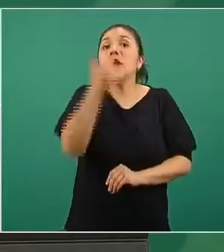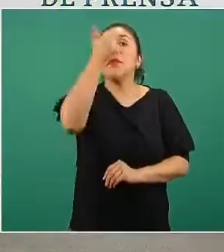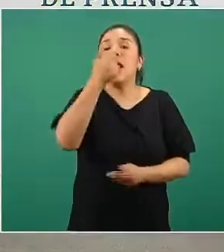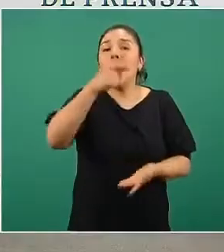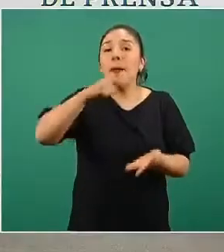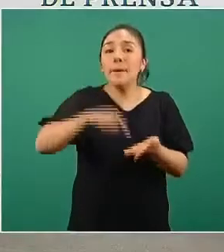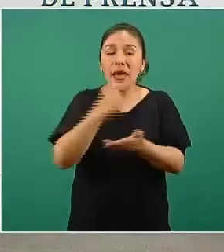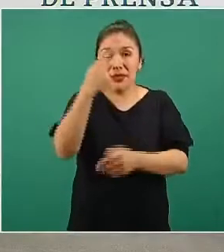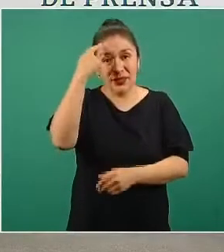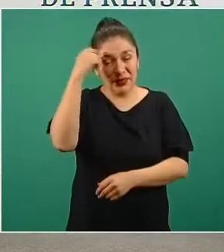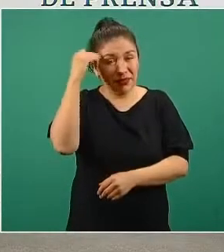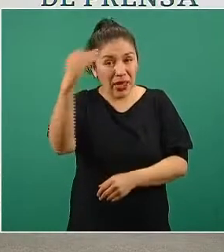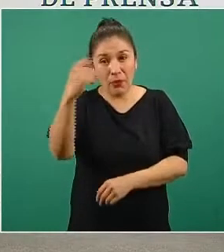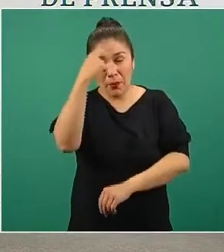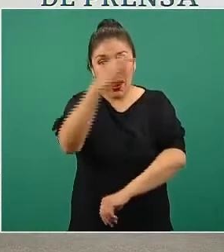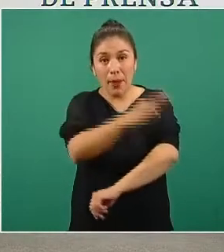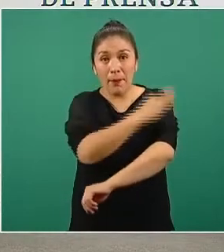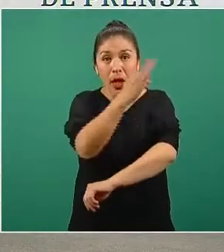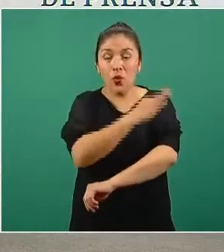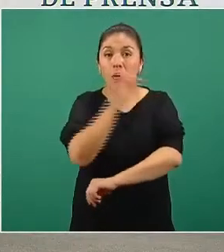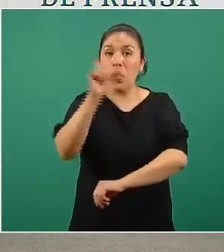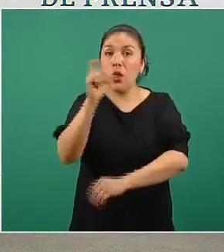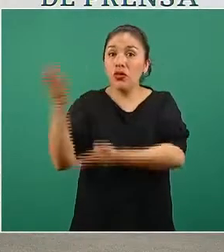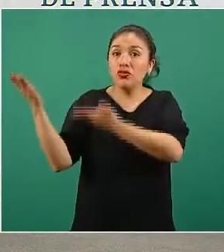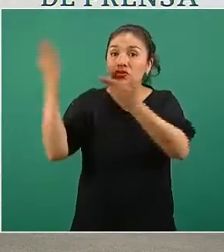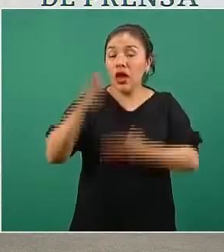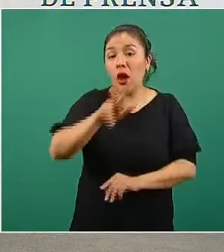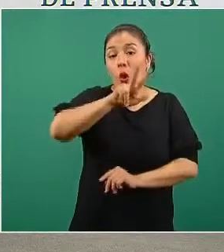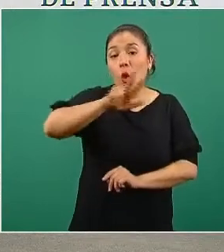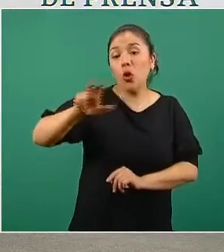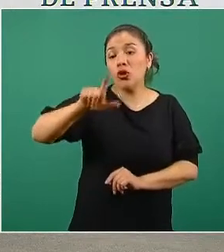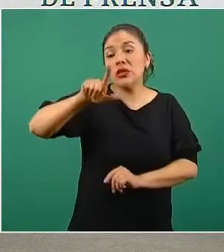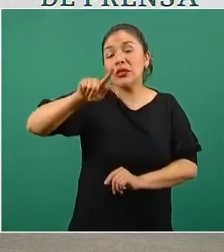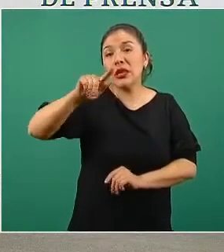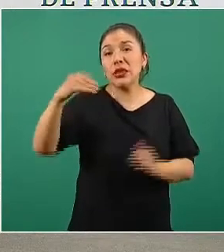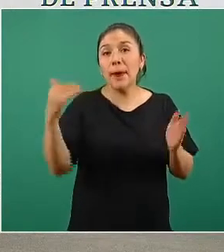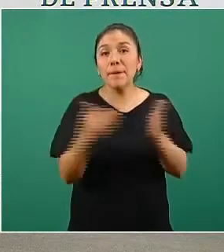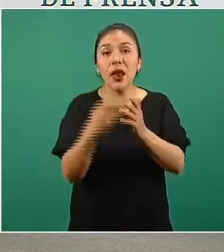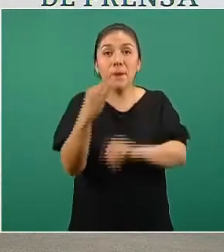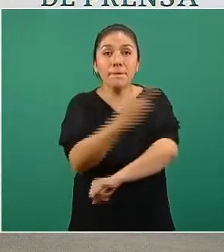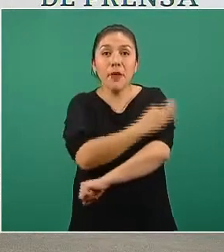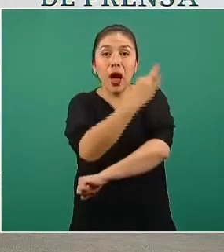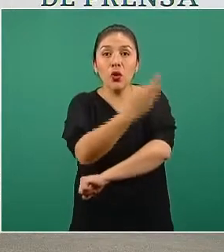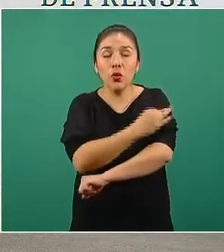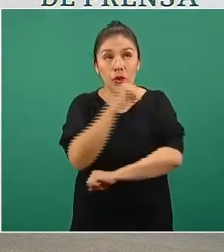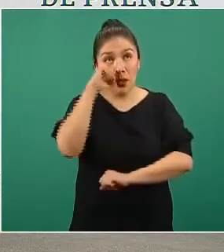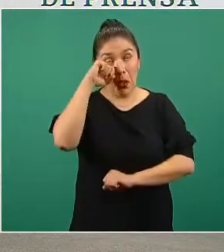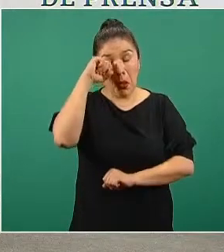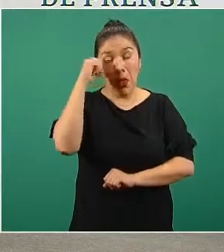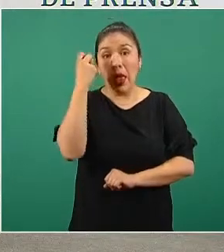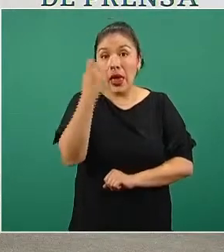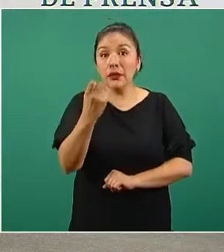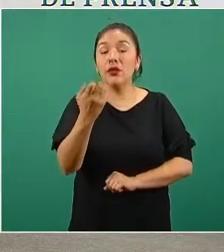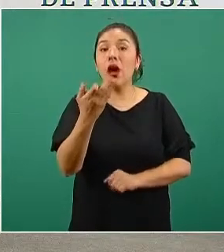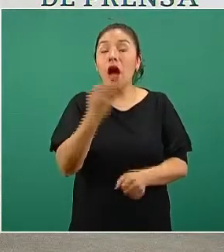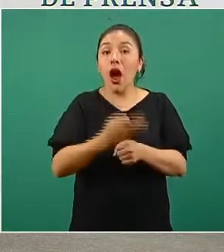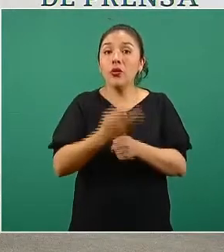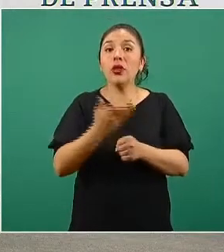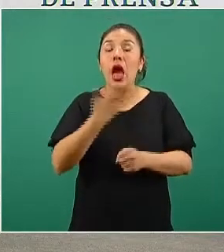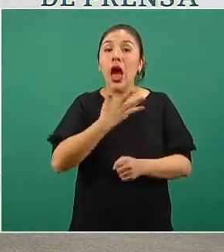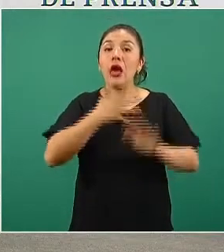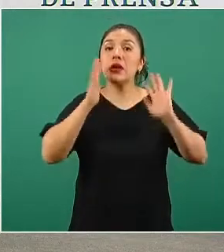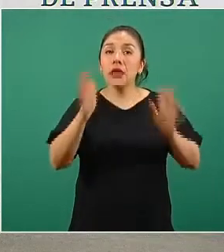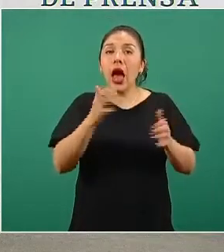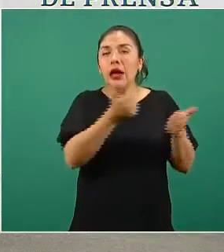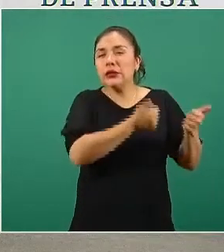etapa, ¿sí?, de la llegada de estas 870,000 dosis, que está ya distribuida